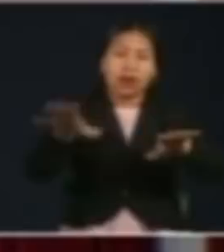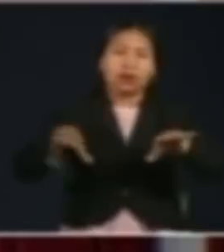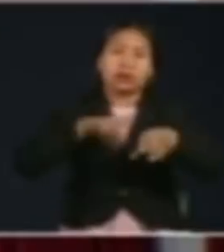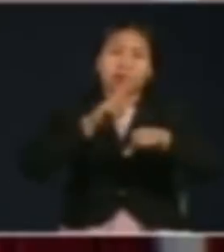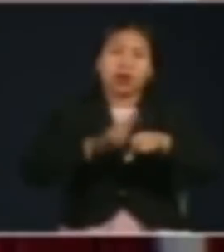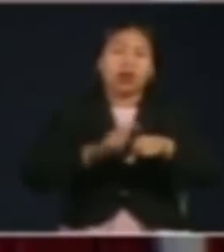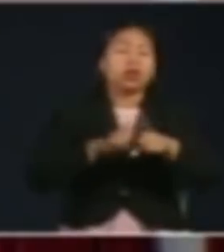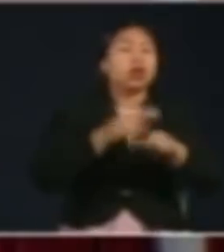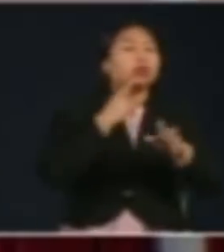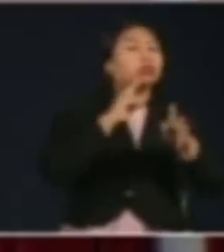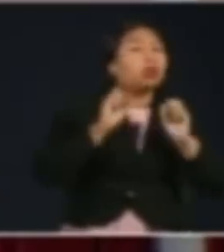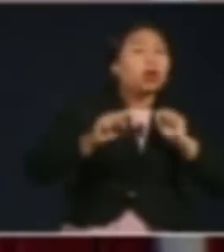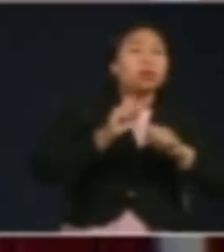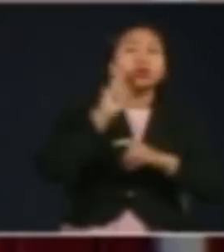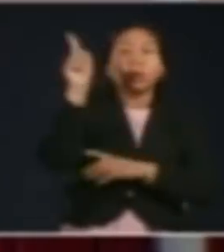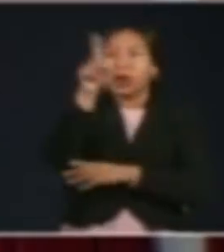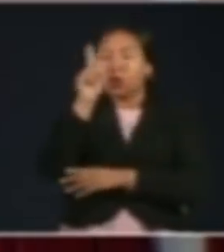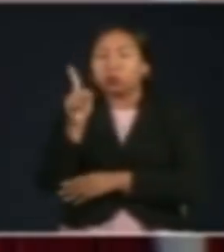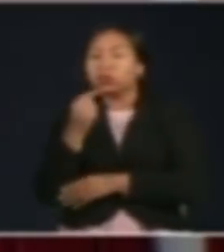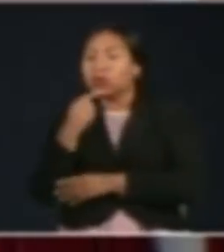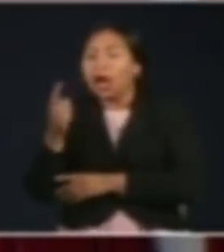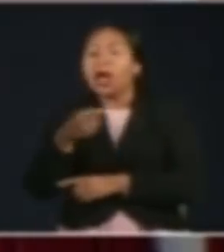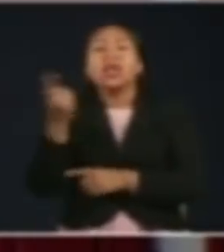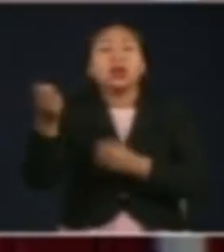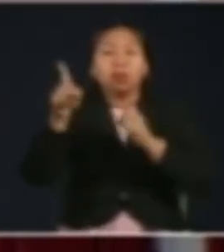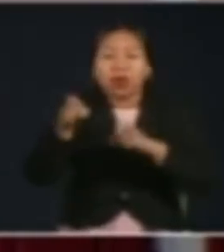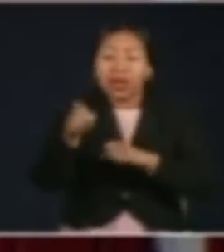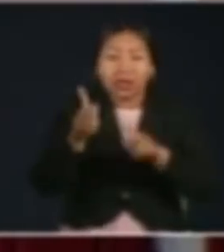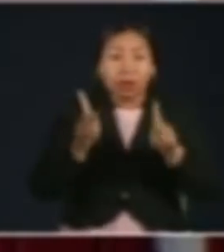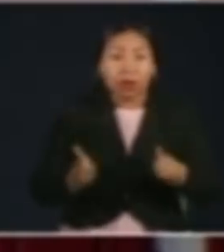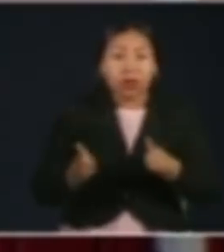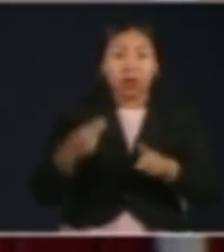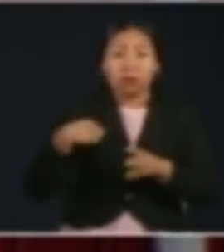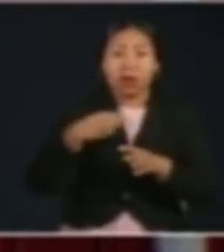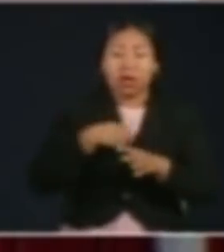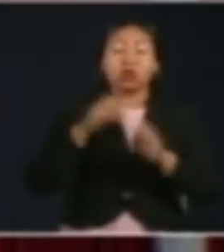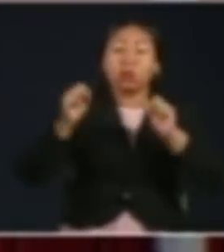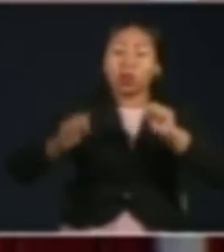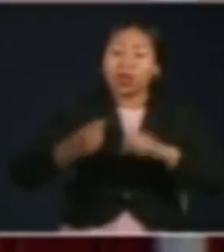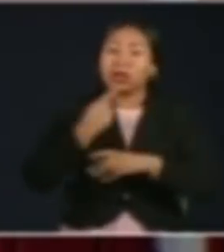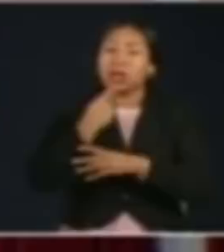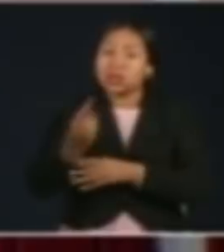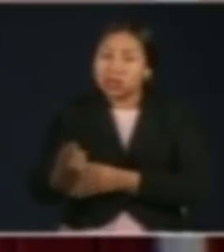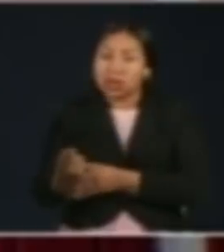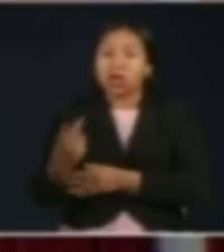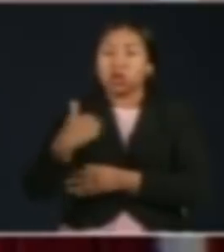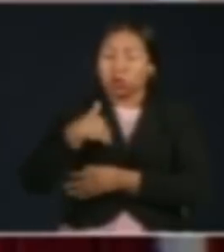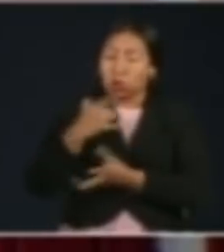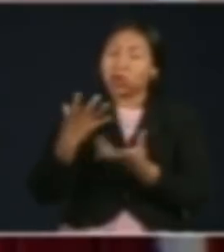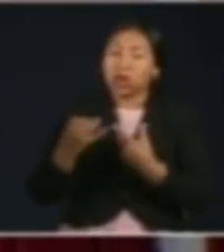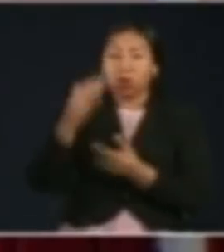Y que venga y le diga al país qué está haciendo. Yo sí quiero saberlo.